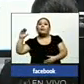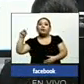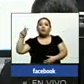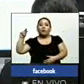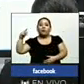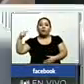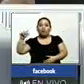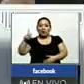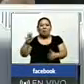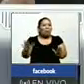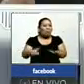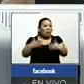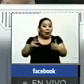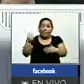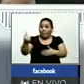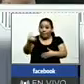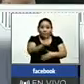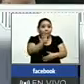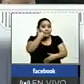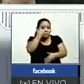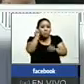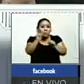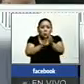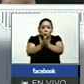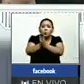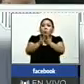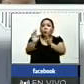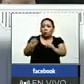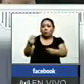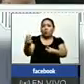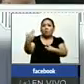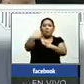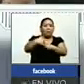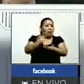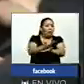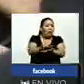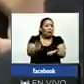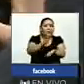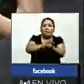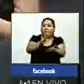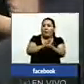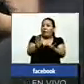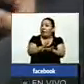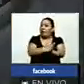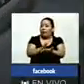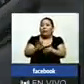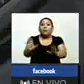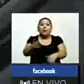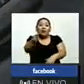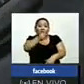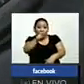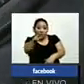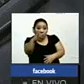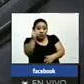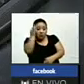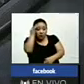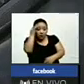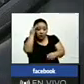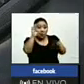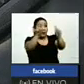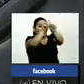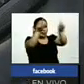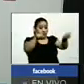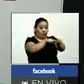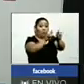abierto para que los jóvenes interesados puedan aplicar, ya que es gratuito. Para mayor información, puede ingresar a la